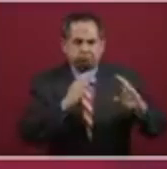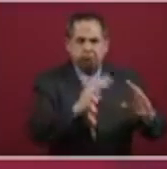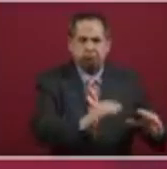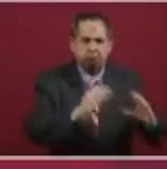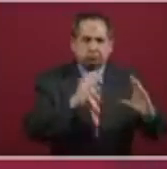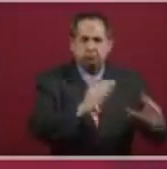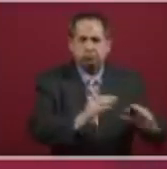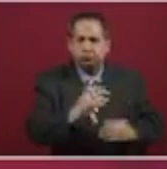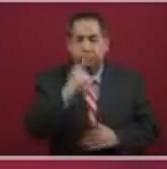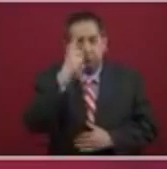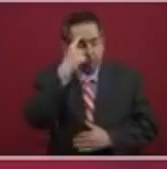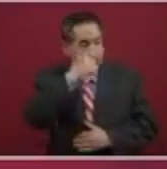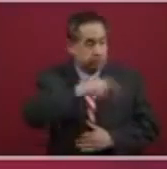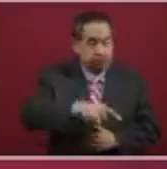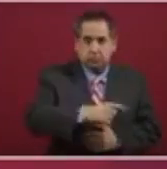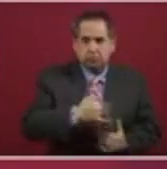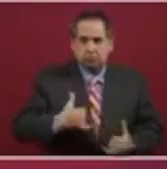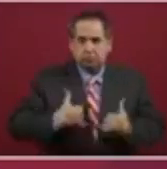tengan